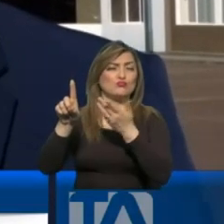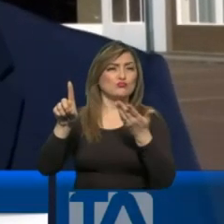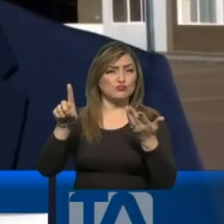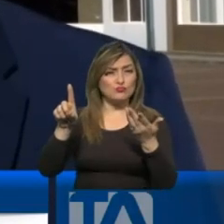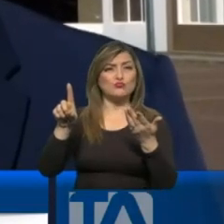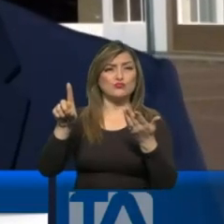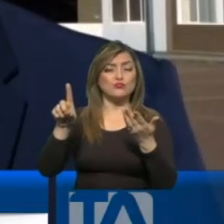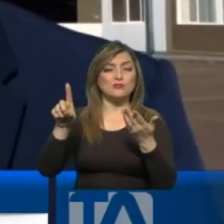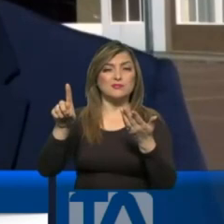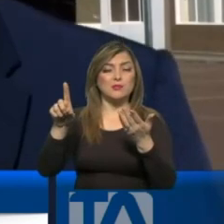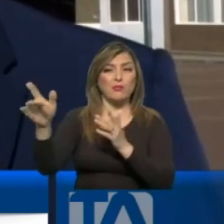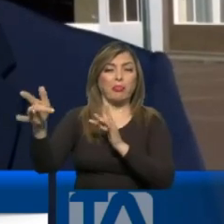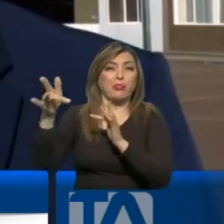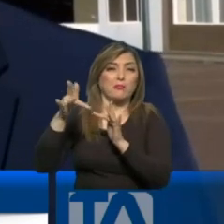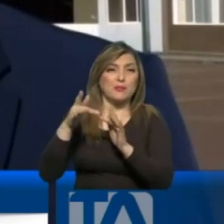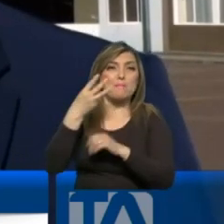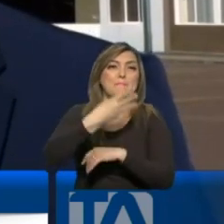paciente parece que pasó, es de tránsito,